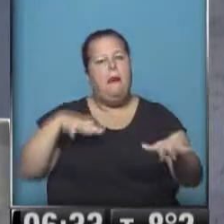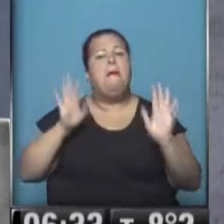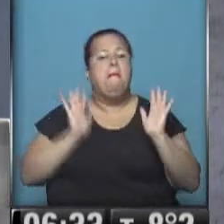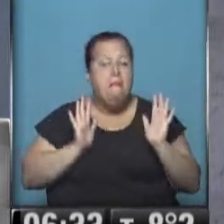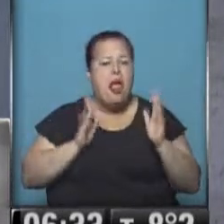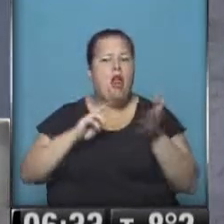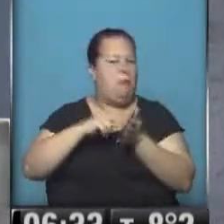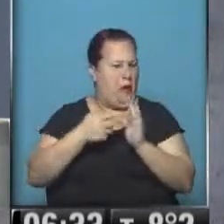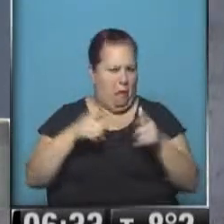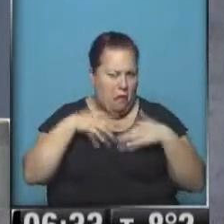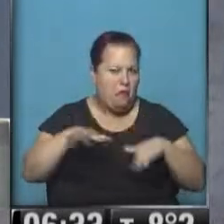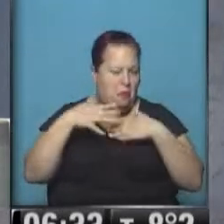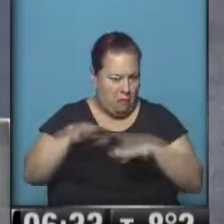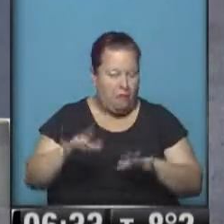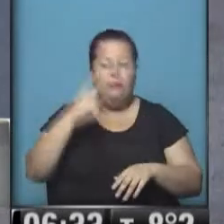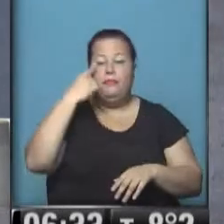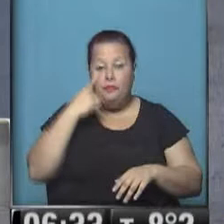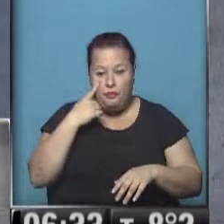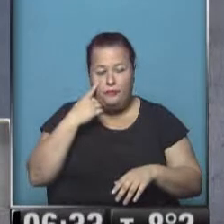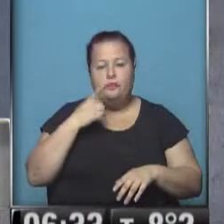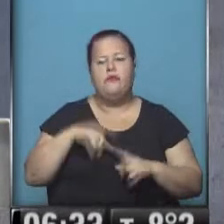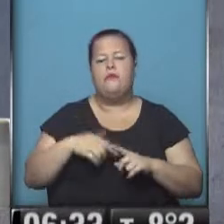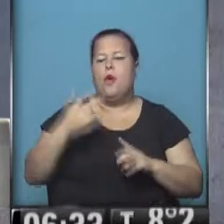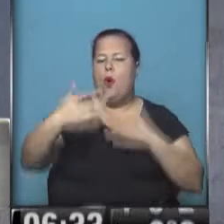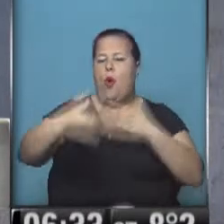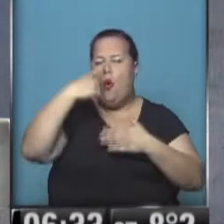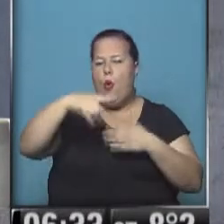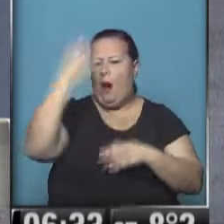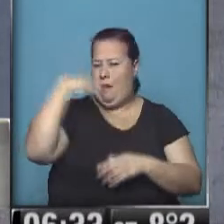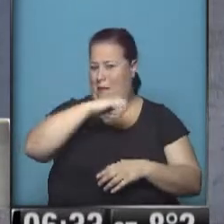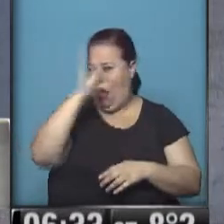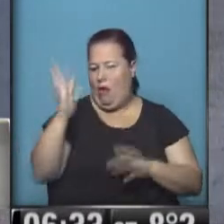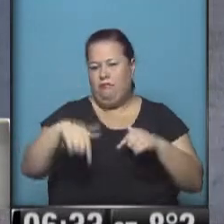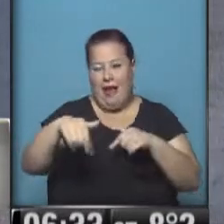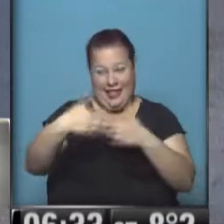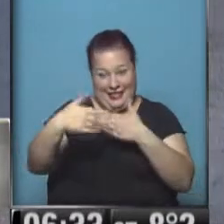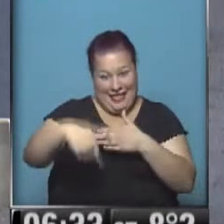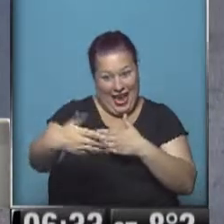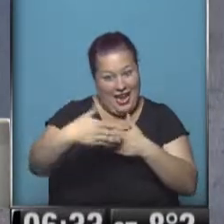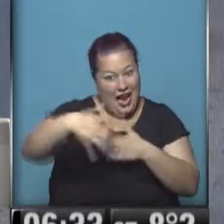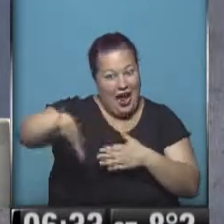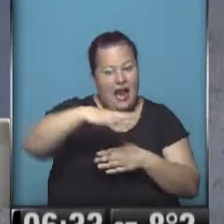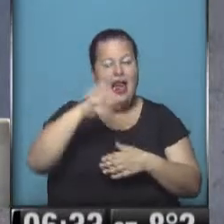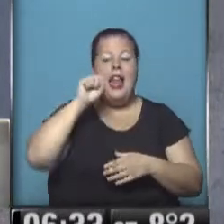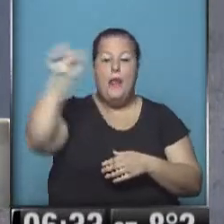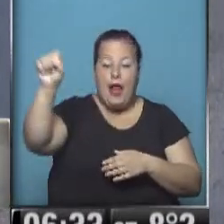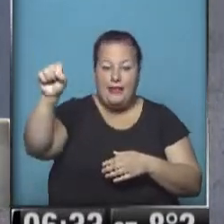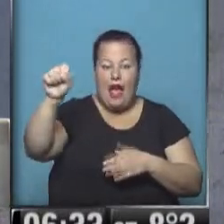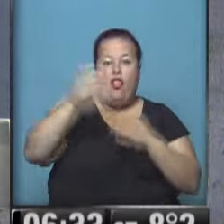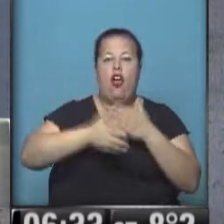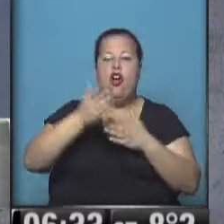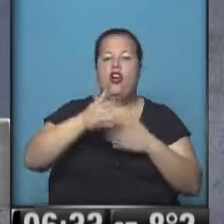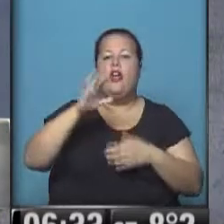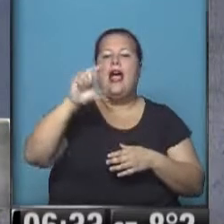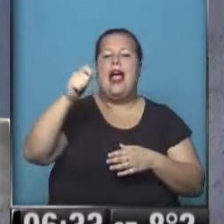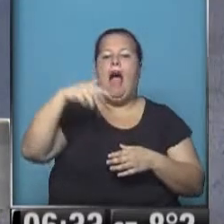por ahora sin dificultades atención por el último tramo de la madrugada cerca de este punto relativamente en avenida del libertador de los videos